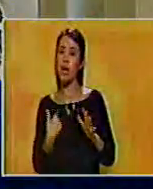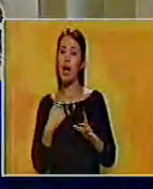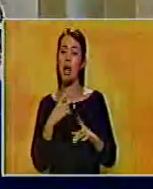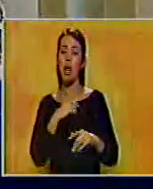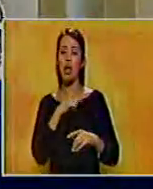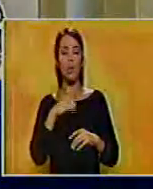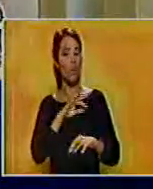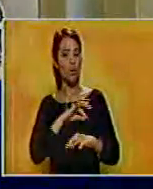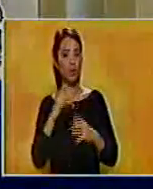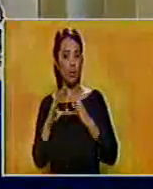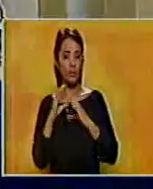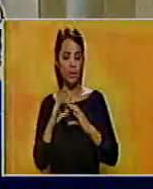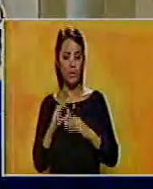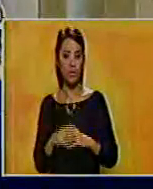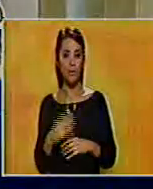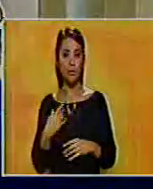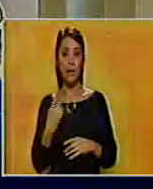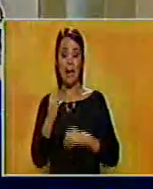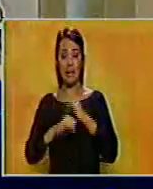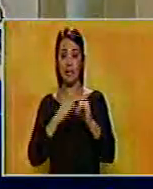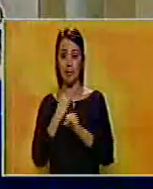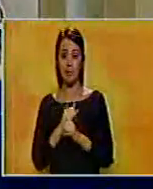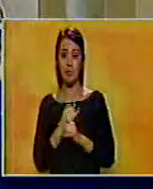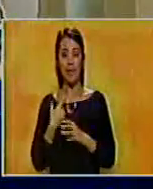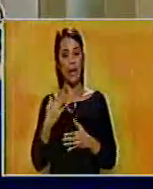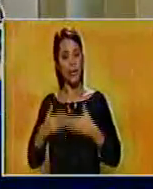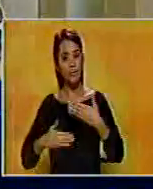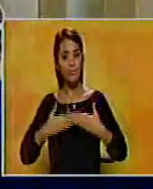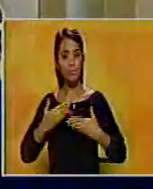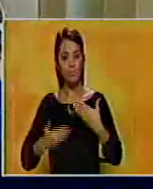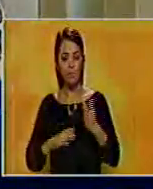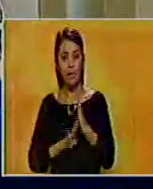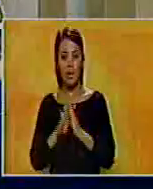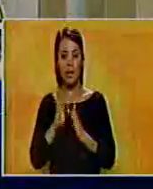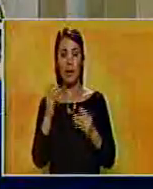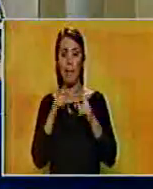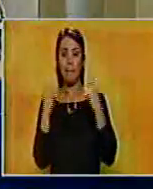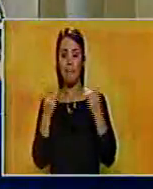e internacionales en el desarrollo de la campaña electoral.